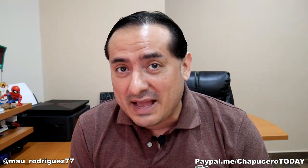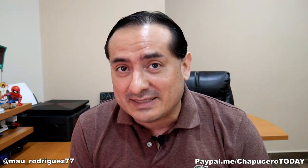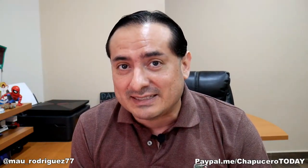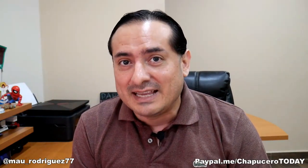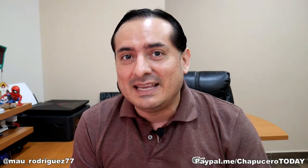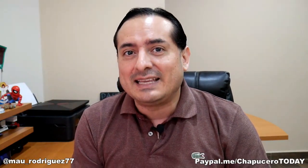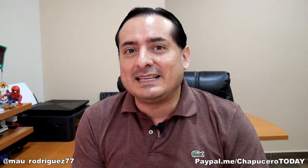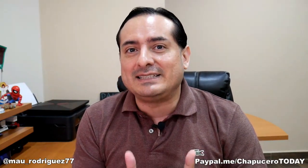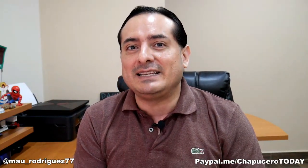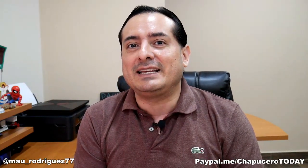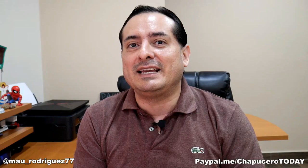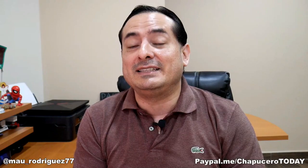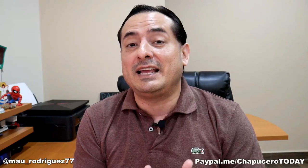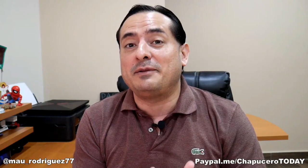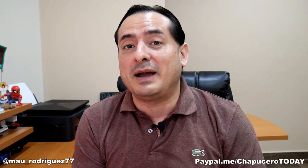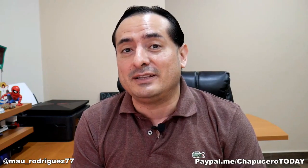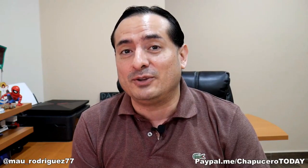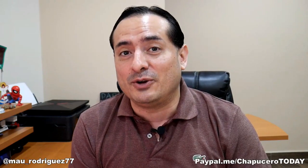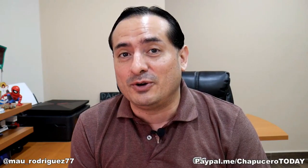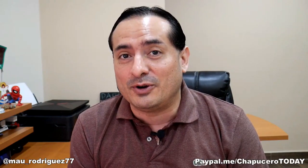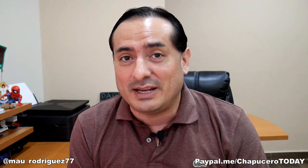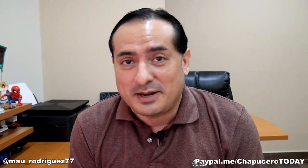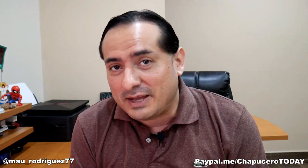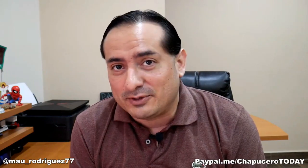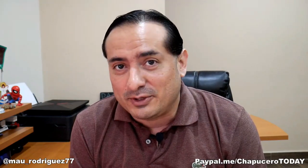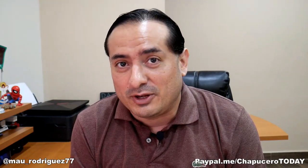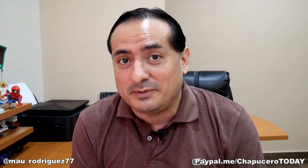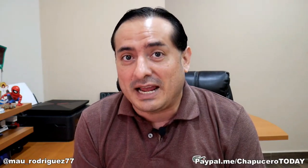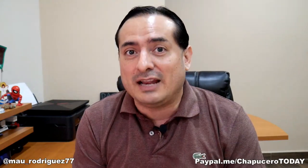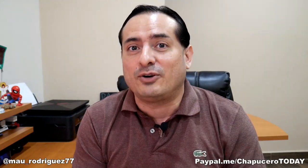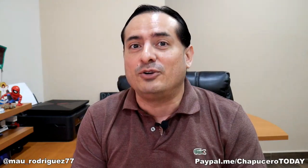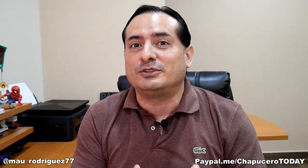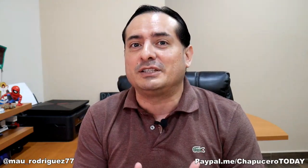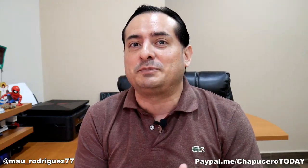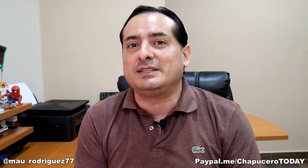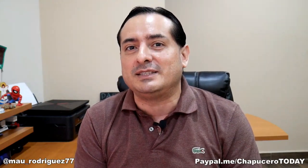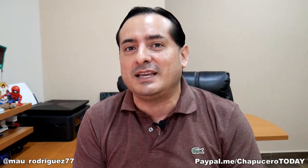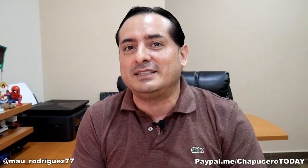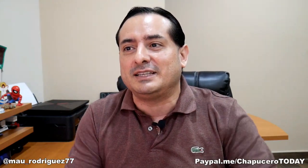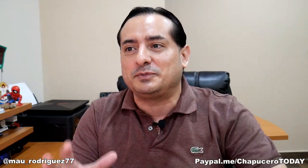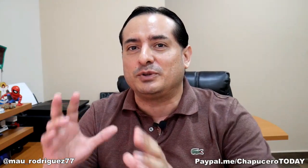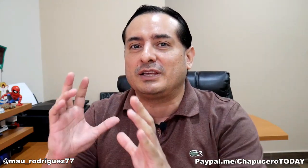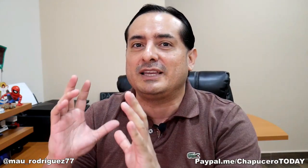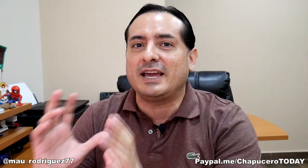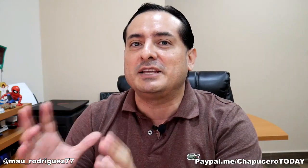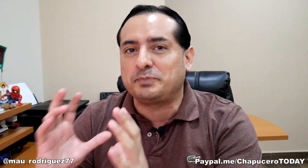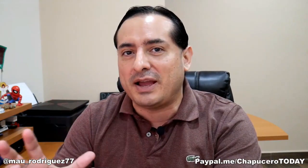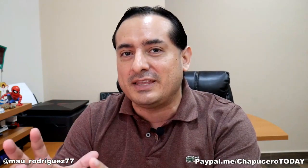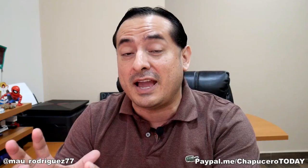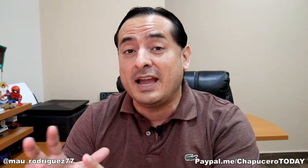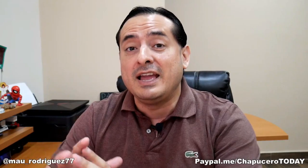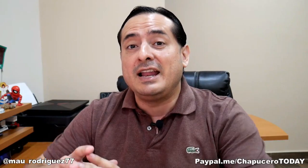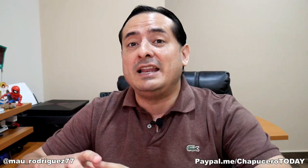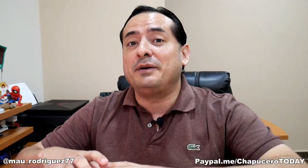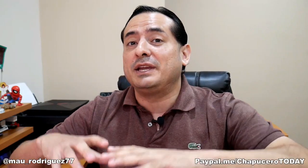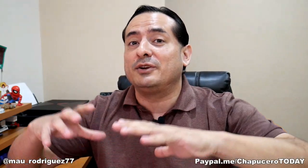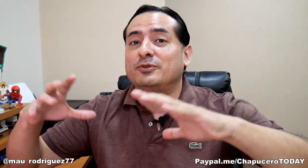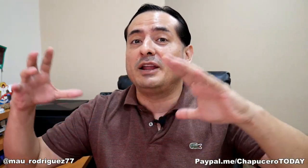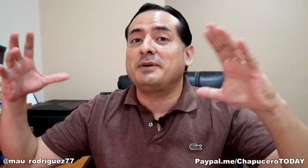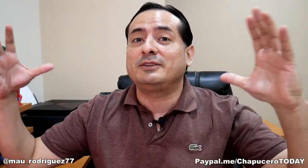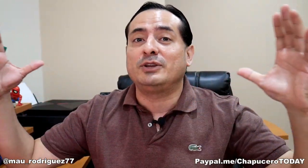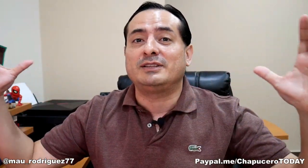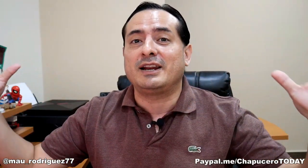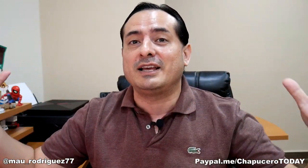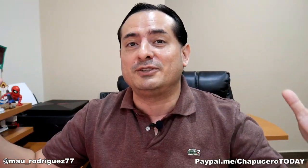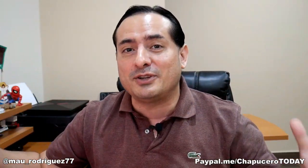vez más que siguen del bando en el bando neoliberal con los expresidentes porque allá en españa' le abrieron